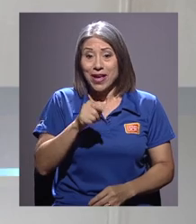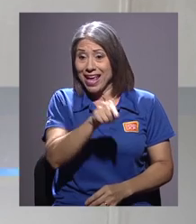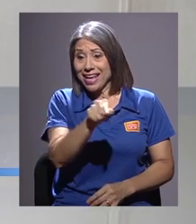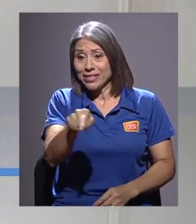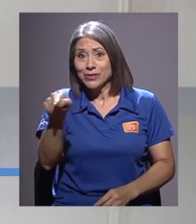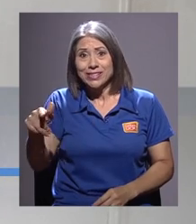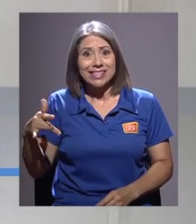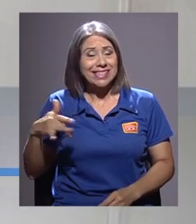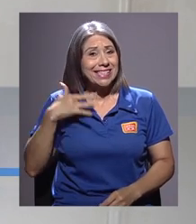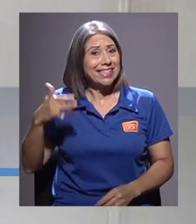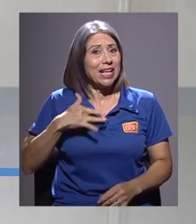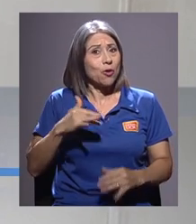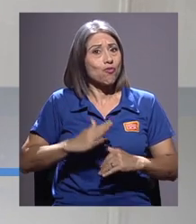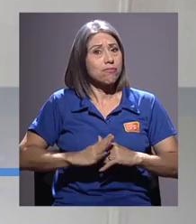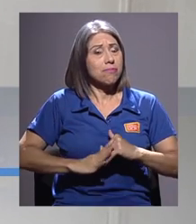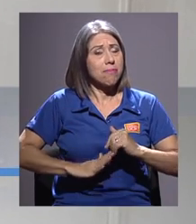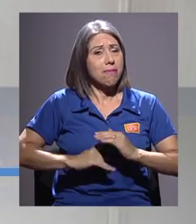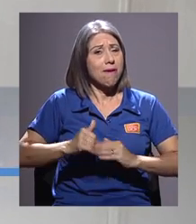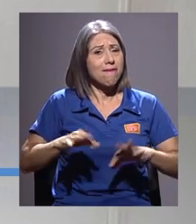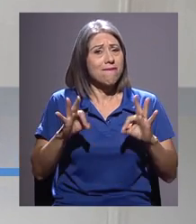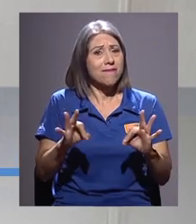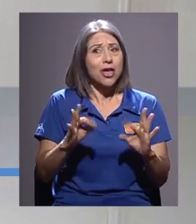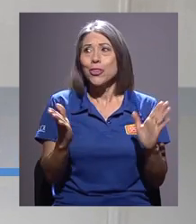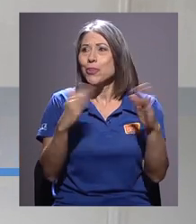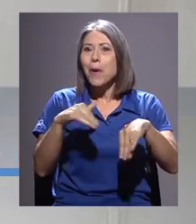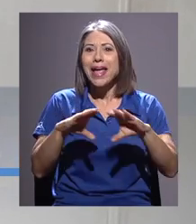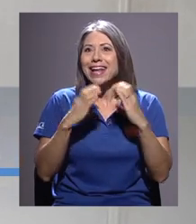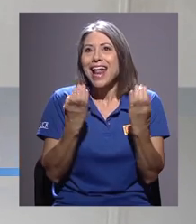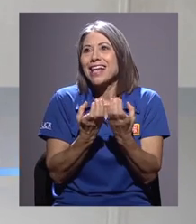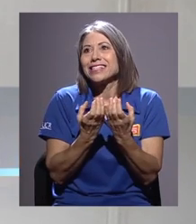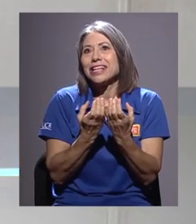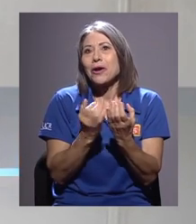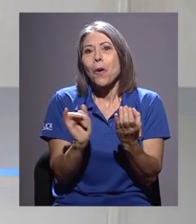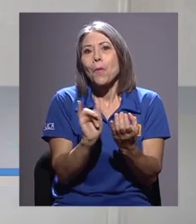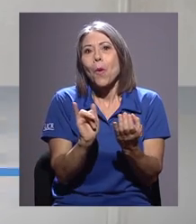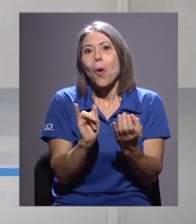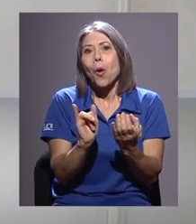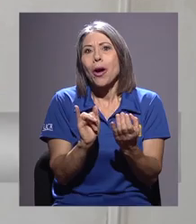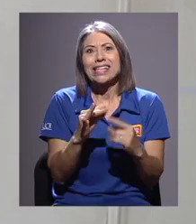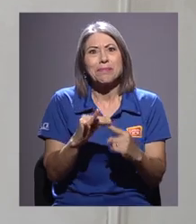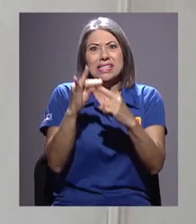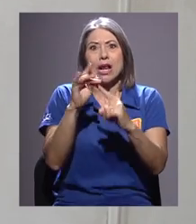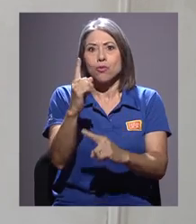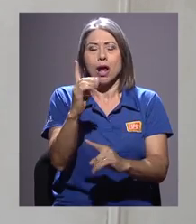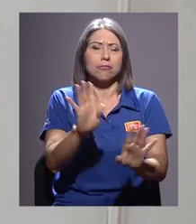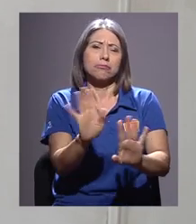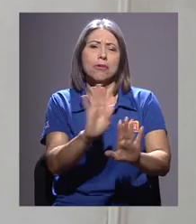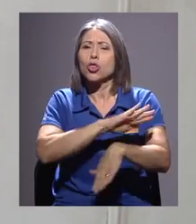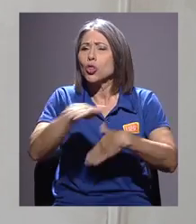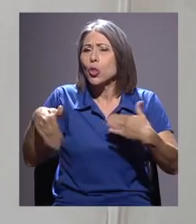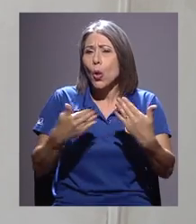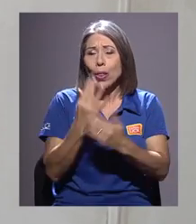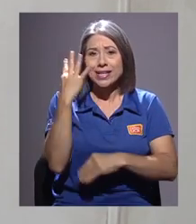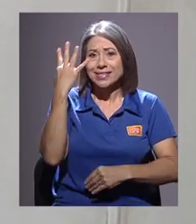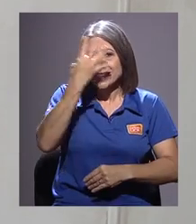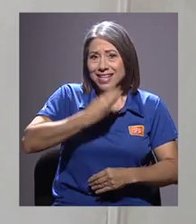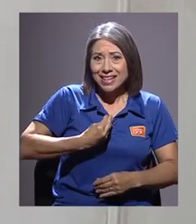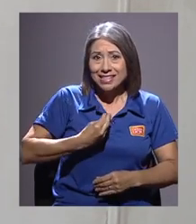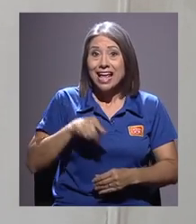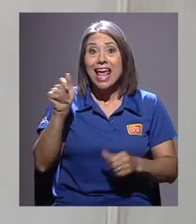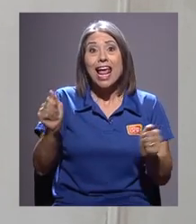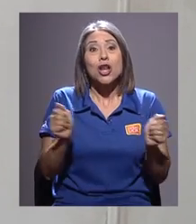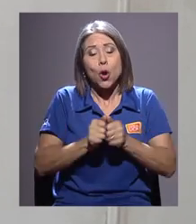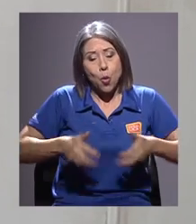se sintieron muy cómodos, no hay una clase como que se deba destacar, todas fueron muy lindas, él con su